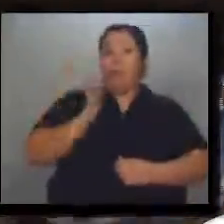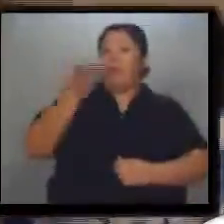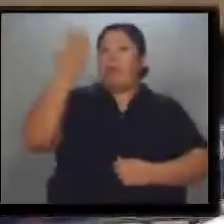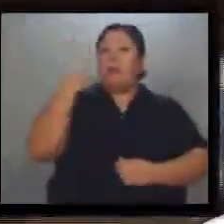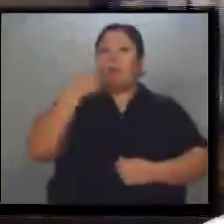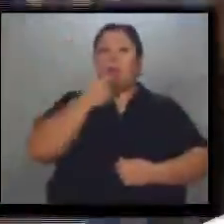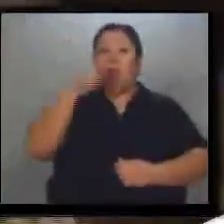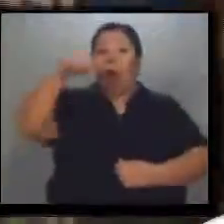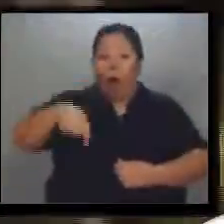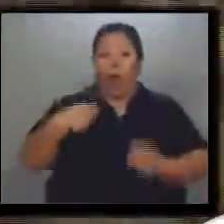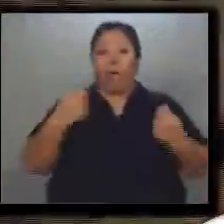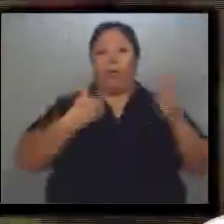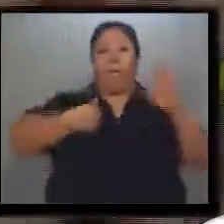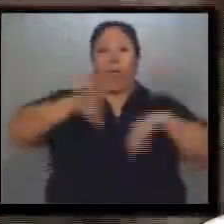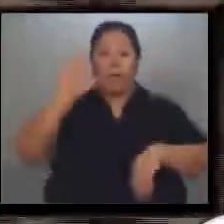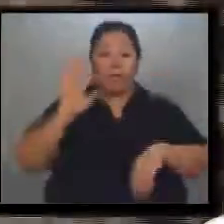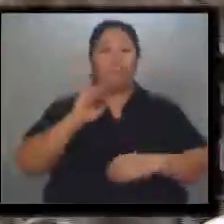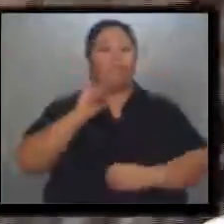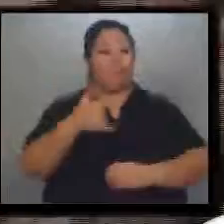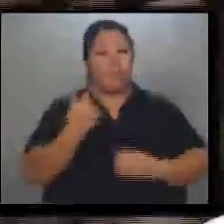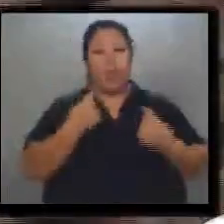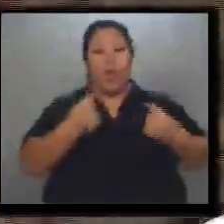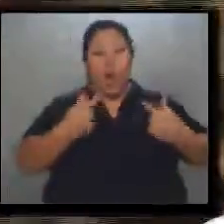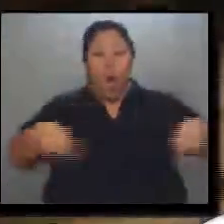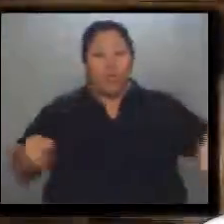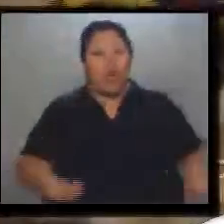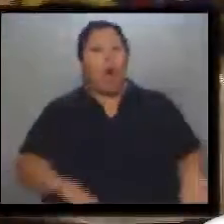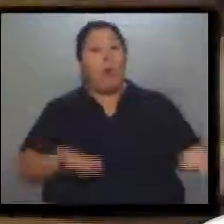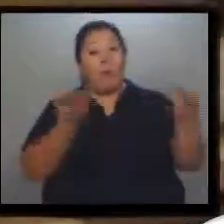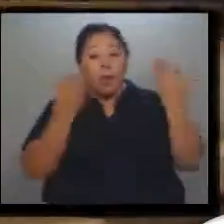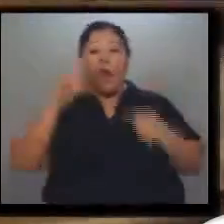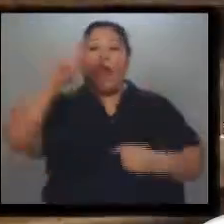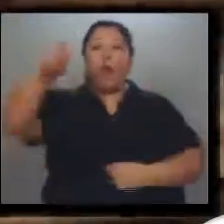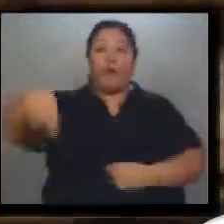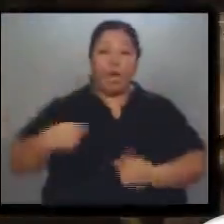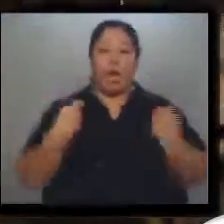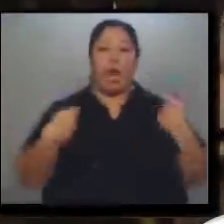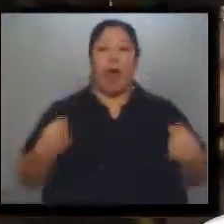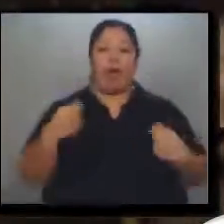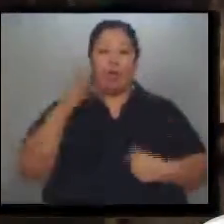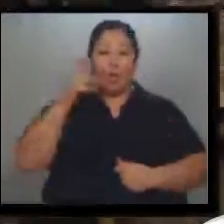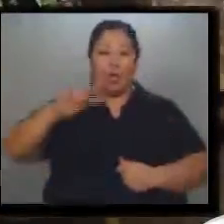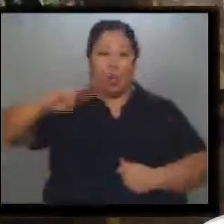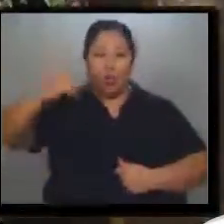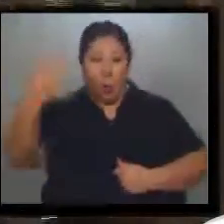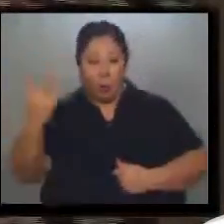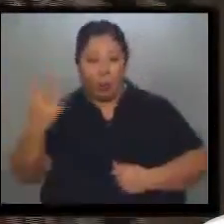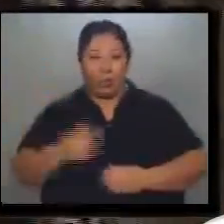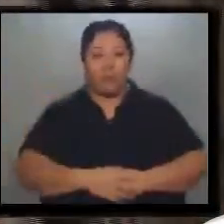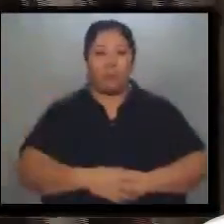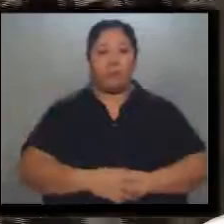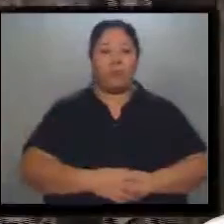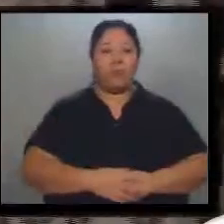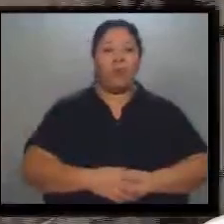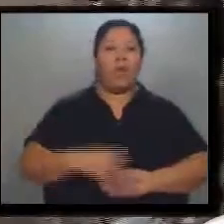No es lo mismo. Muchas gracias. Aumento de precios y gastos hormiga. Y claro, la inflación también repercute en estos gastos hormigas que se llevan gran